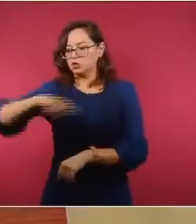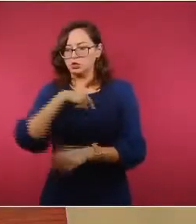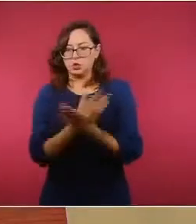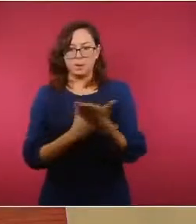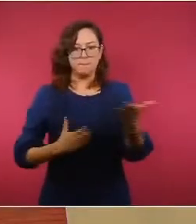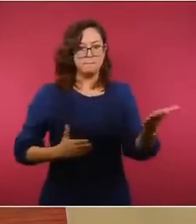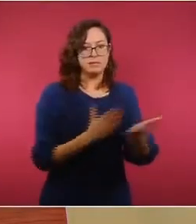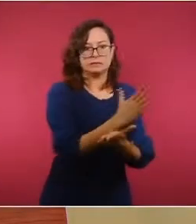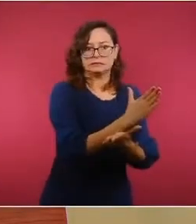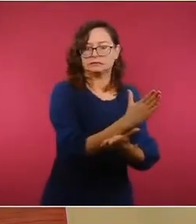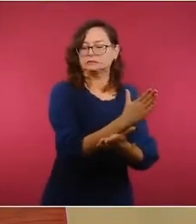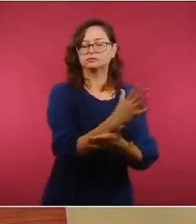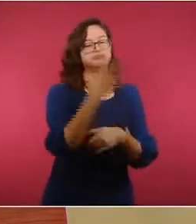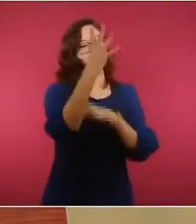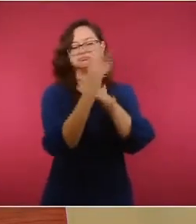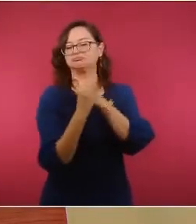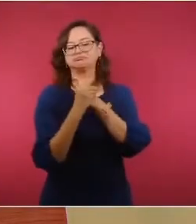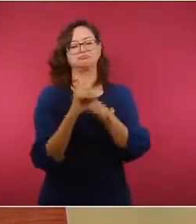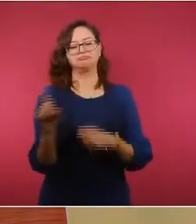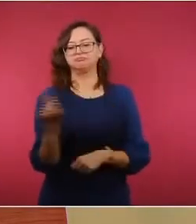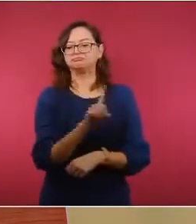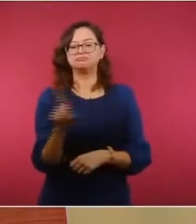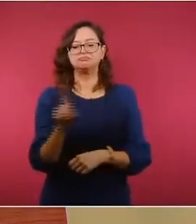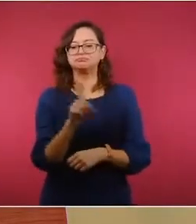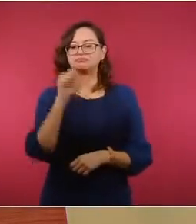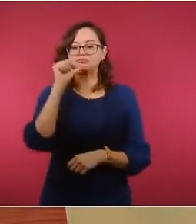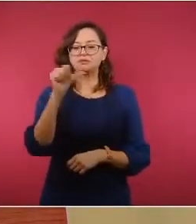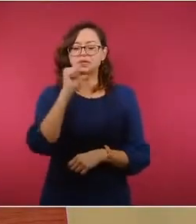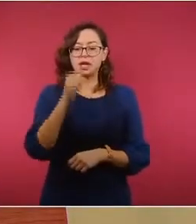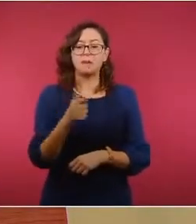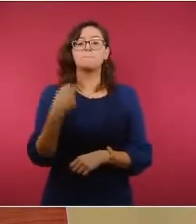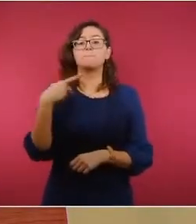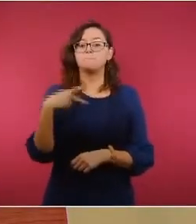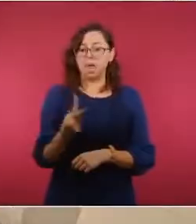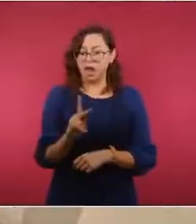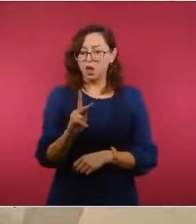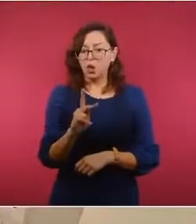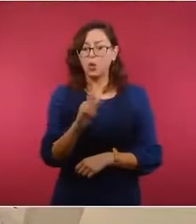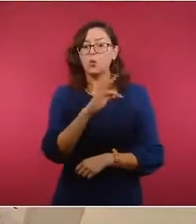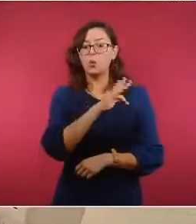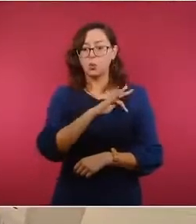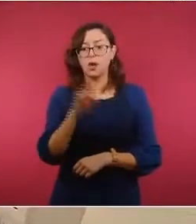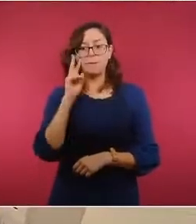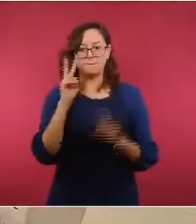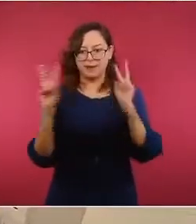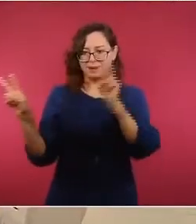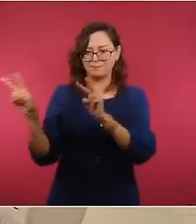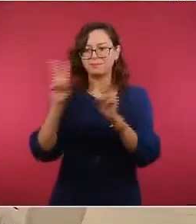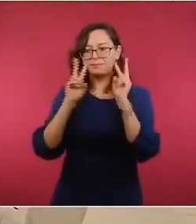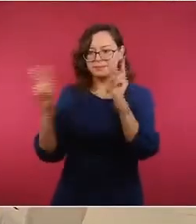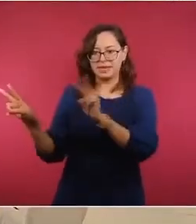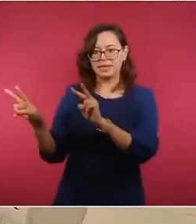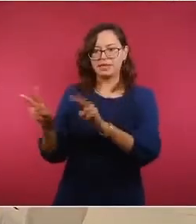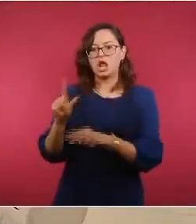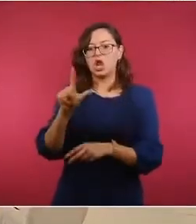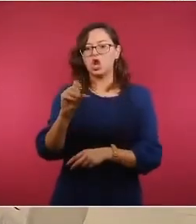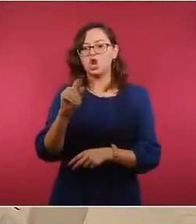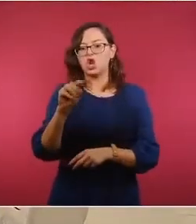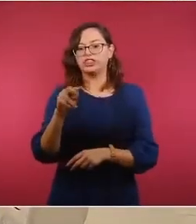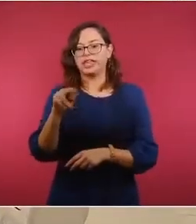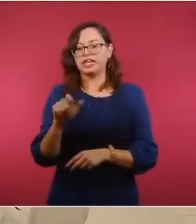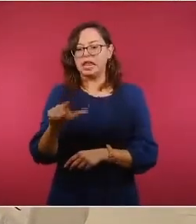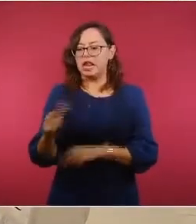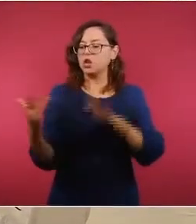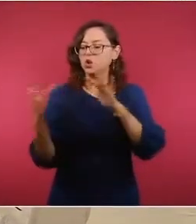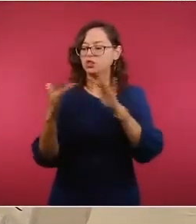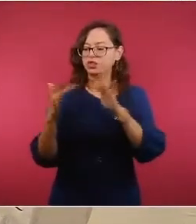que no nos dieron autorización. El contacto, si gustan, ahí está, mira, el contacto de Lotenal, para